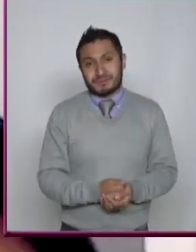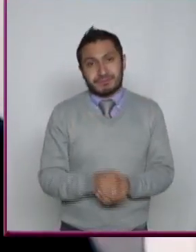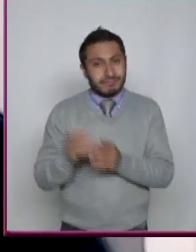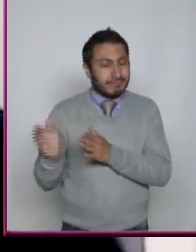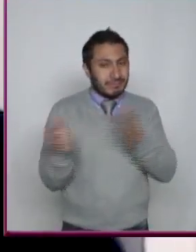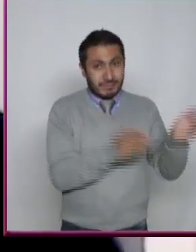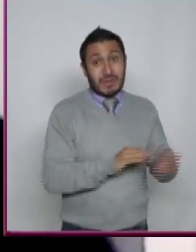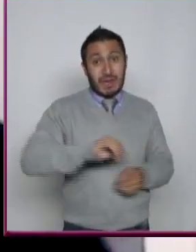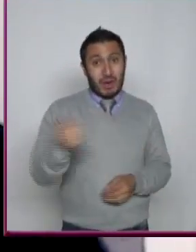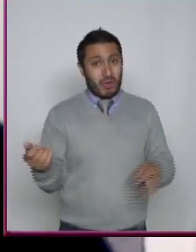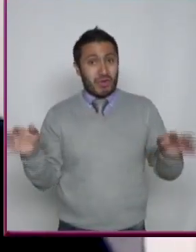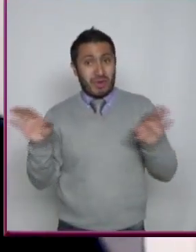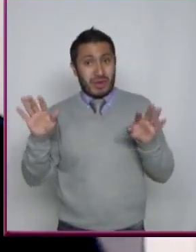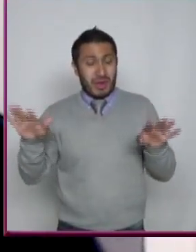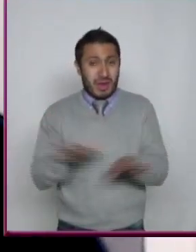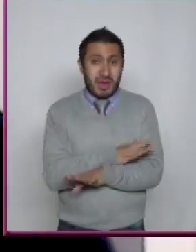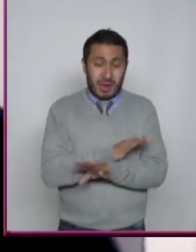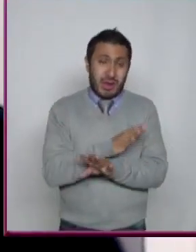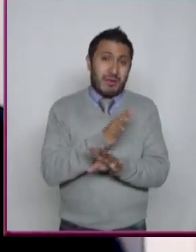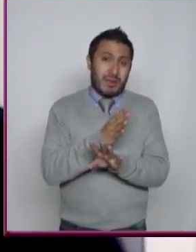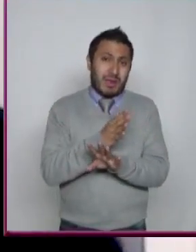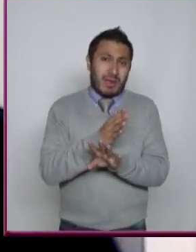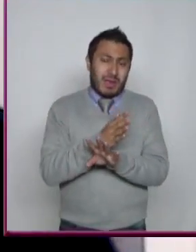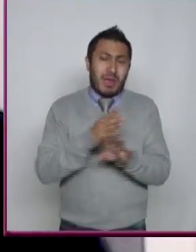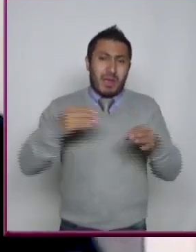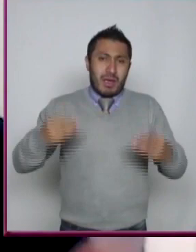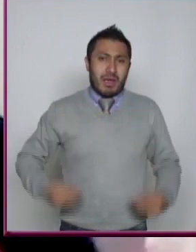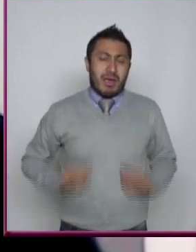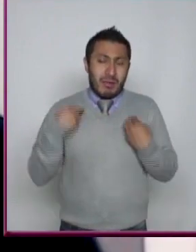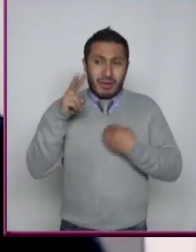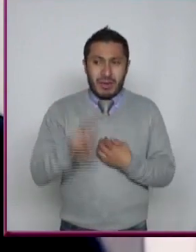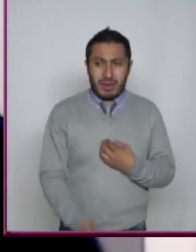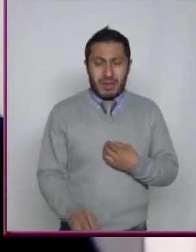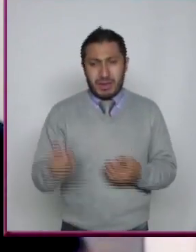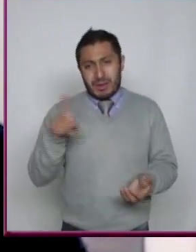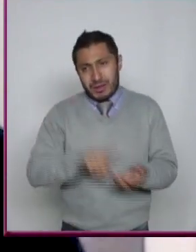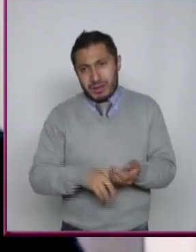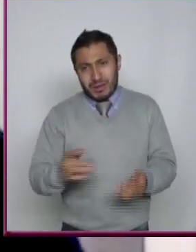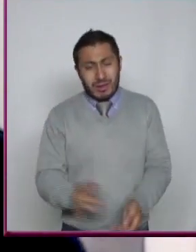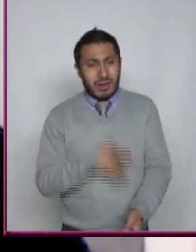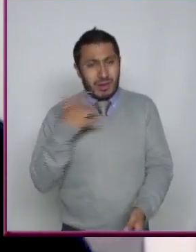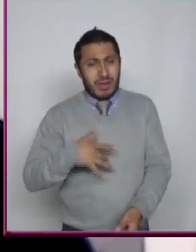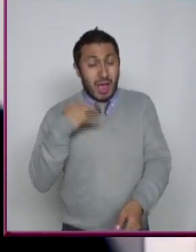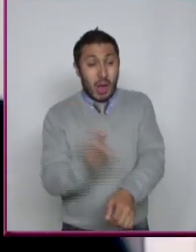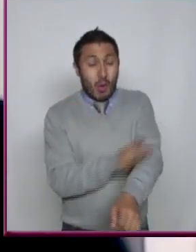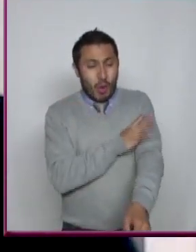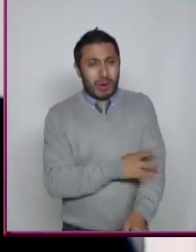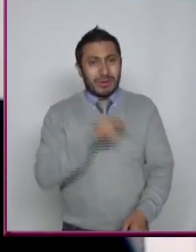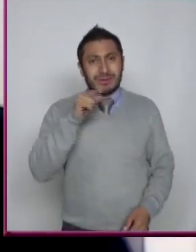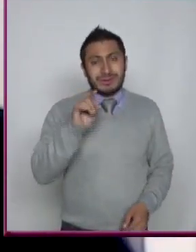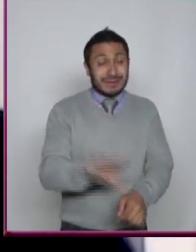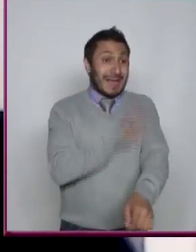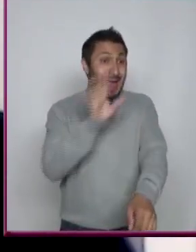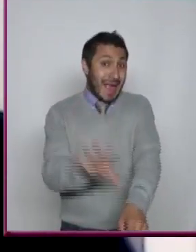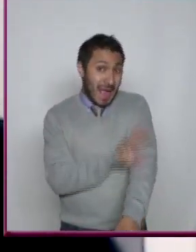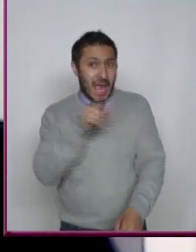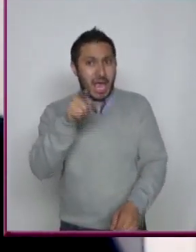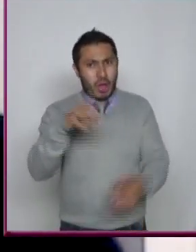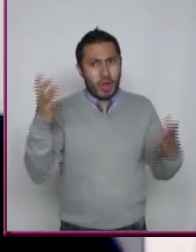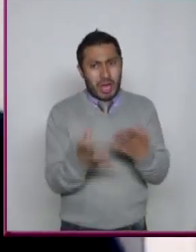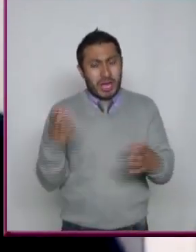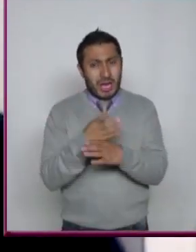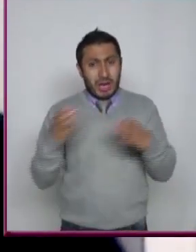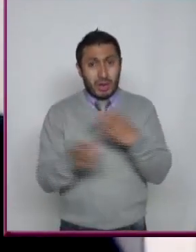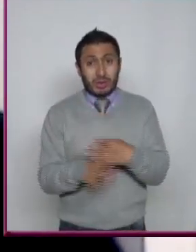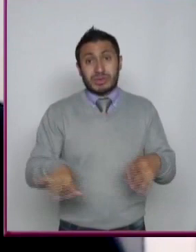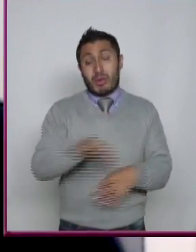alteración de la realidad es que puede que nos llenemos de energía y seamos capaces de hacer cosas extraordinarias, por la otra